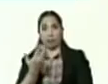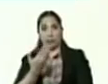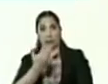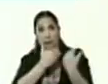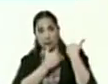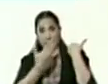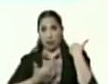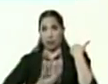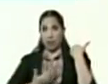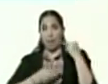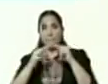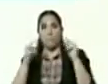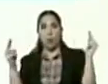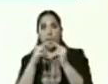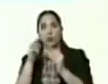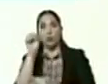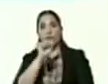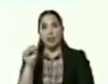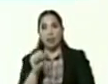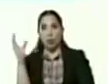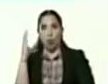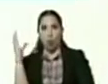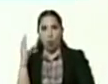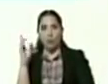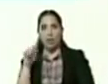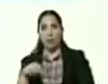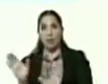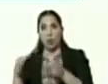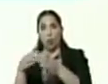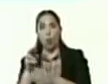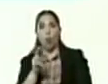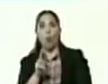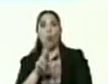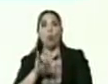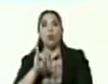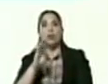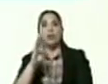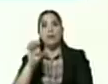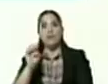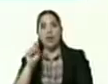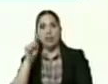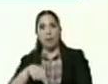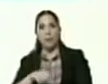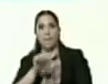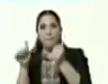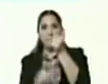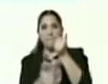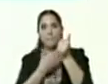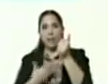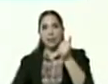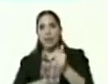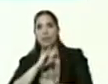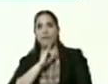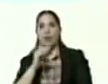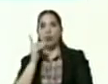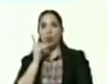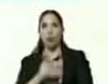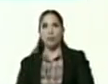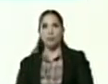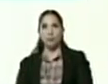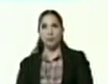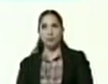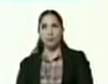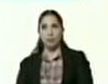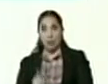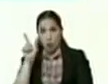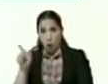del puerto de Santander Colombia por supuesto del partido de Uribe y del subpresidente Duque esta